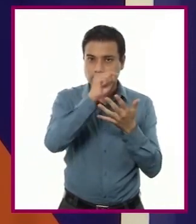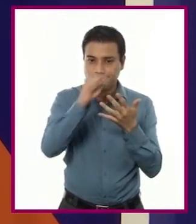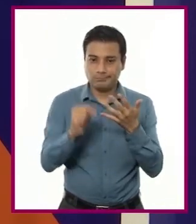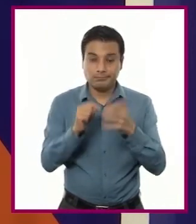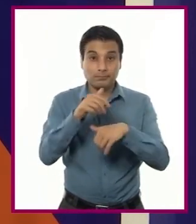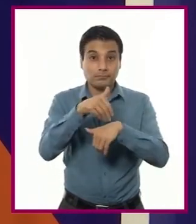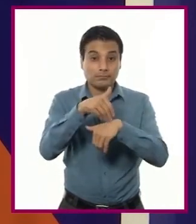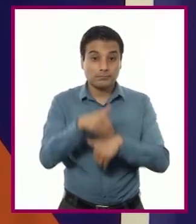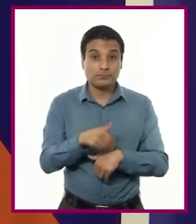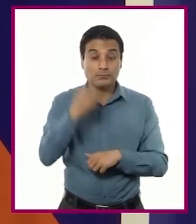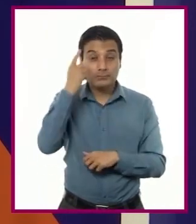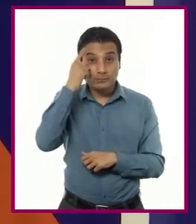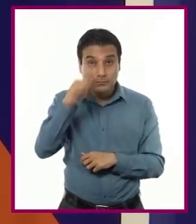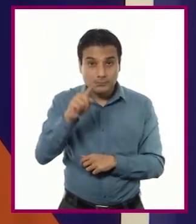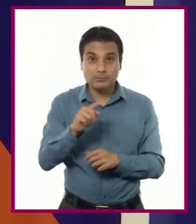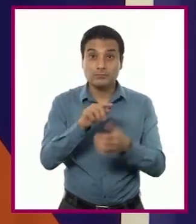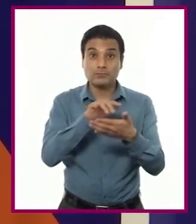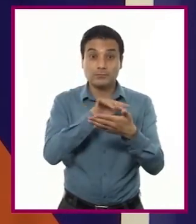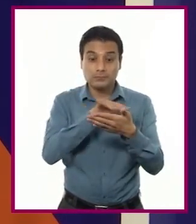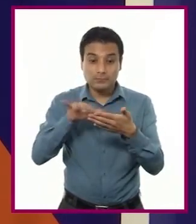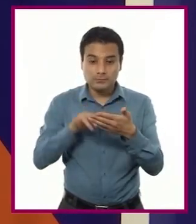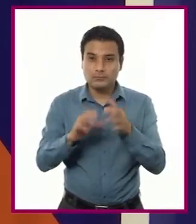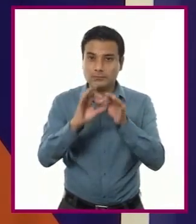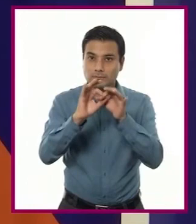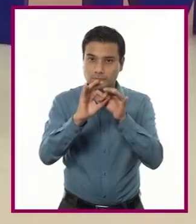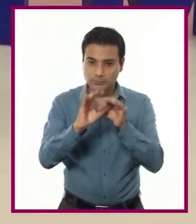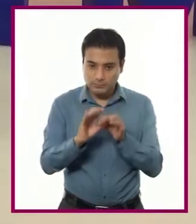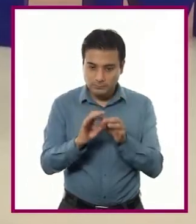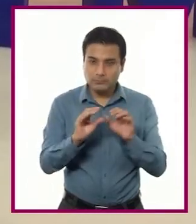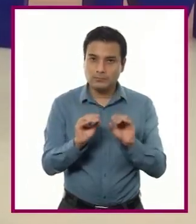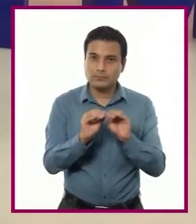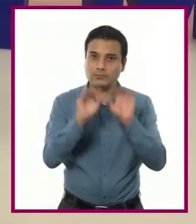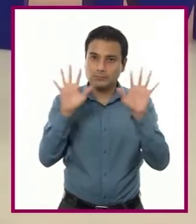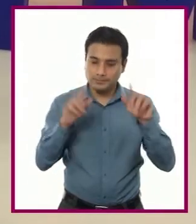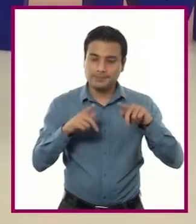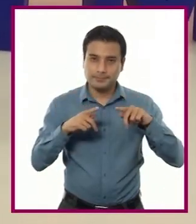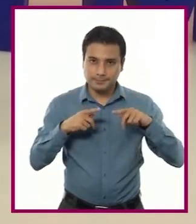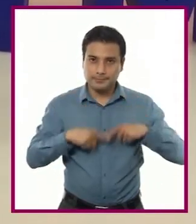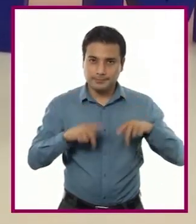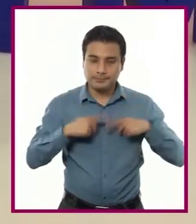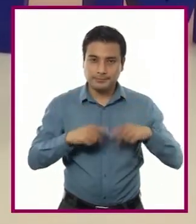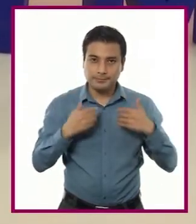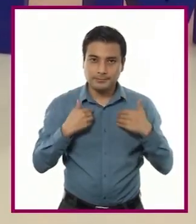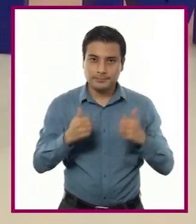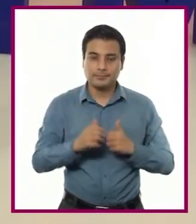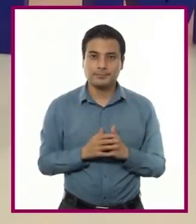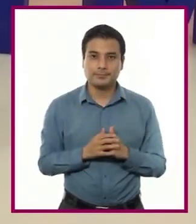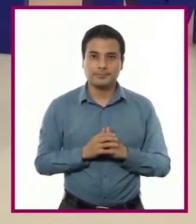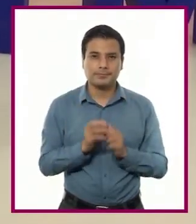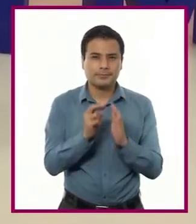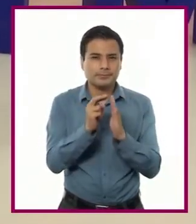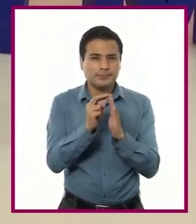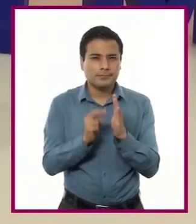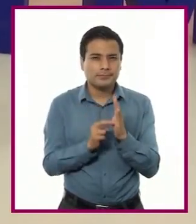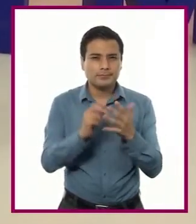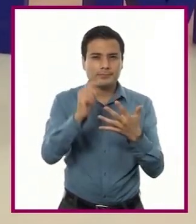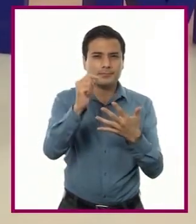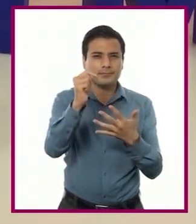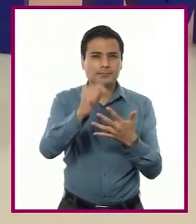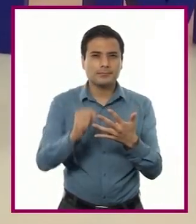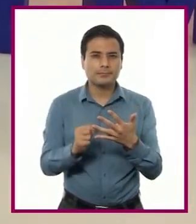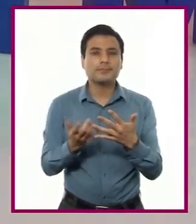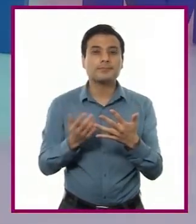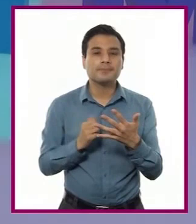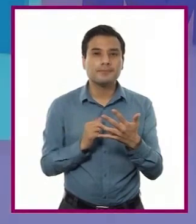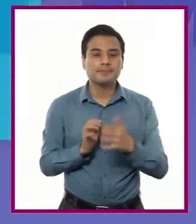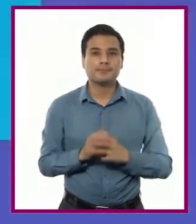sean coherentes, claros y comprendidos por los lectores. Entre los principios básicos de puntuación se